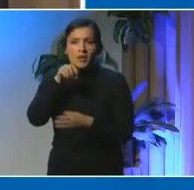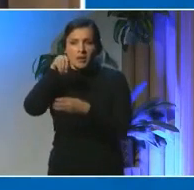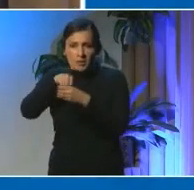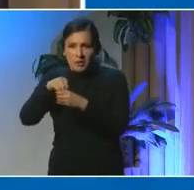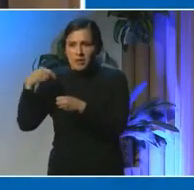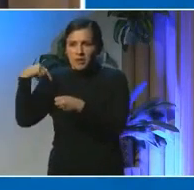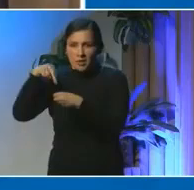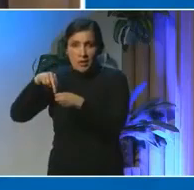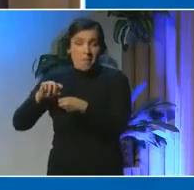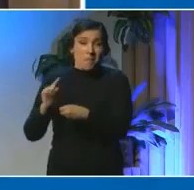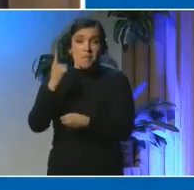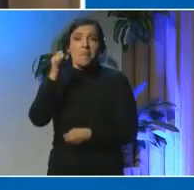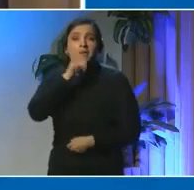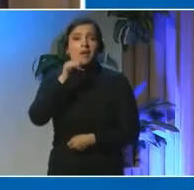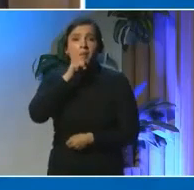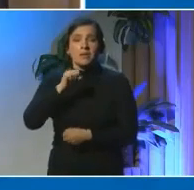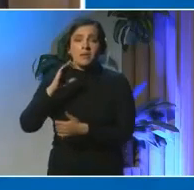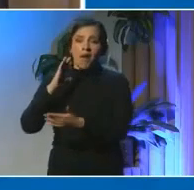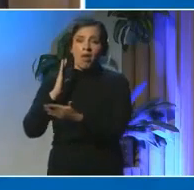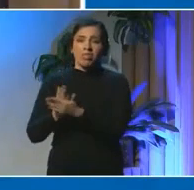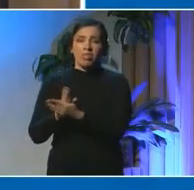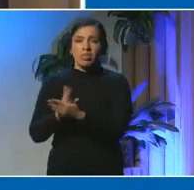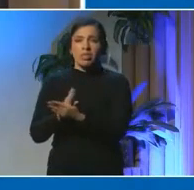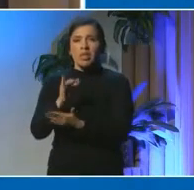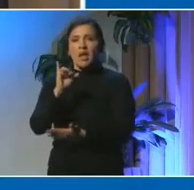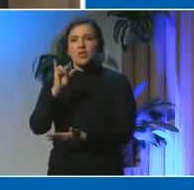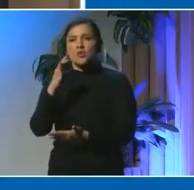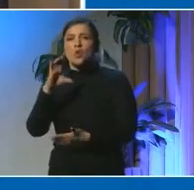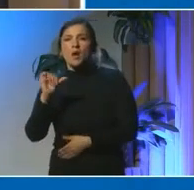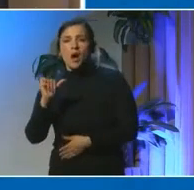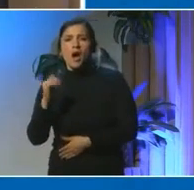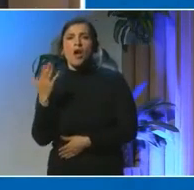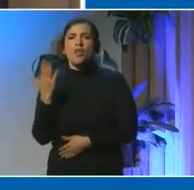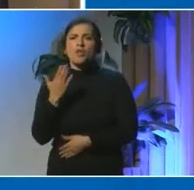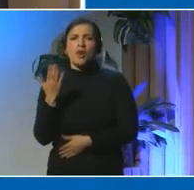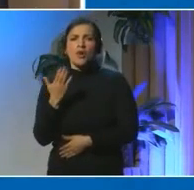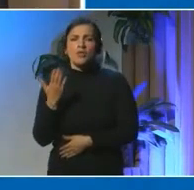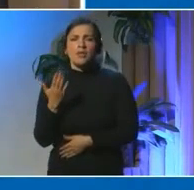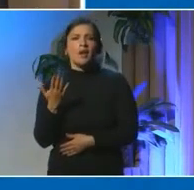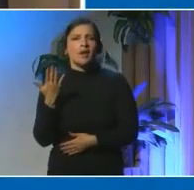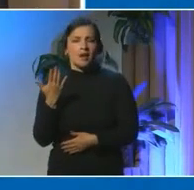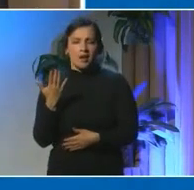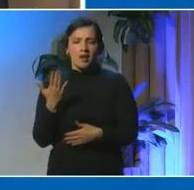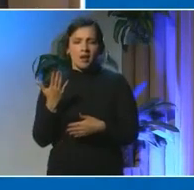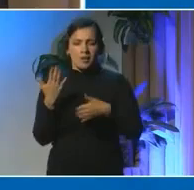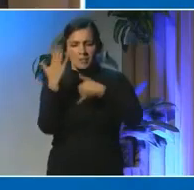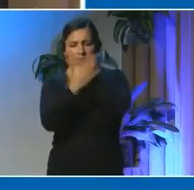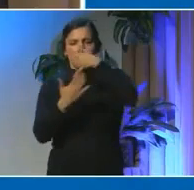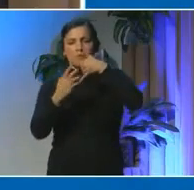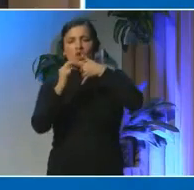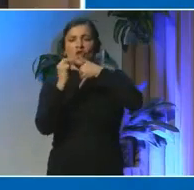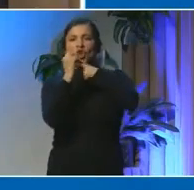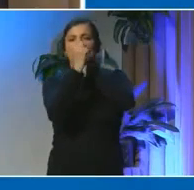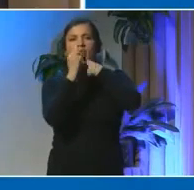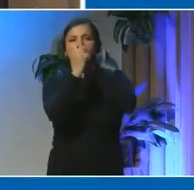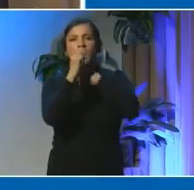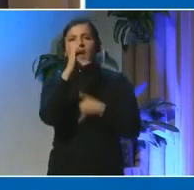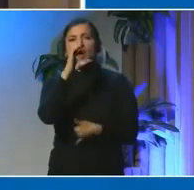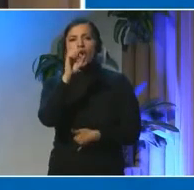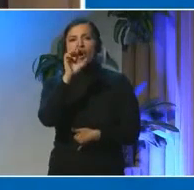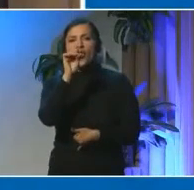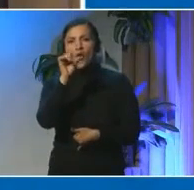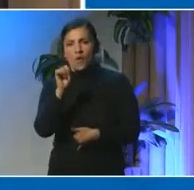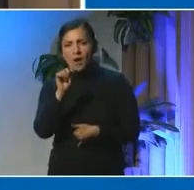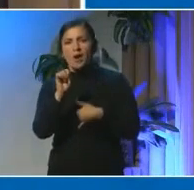cerveza de yuca que se vende en el país sobre todo en la zona norte Córdoba y sucre verdad en sí Y entonces ahí ya estamos empezando